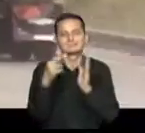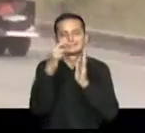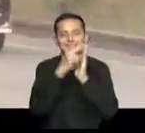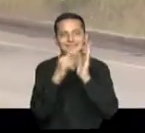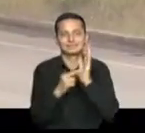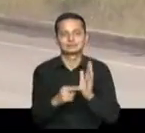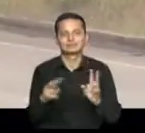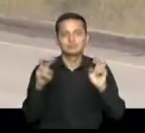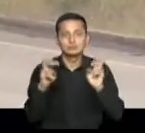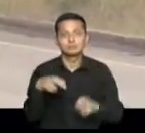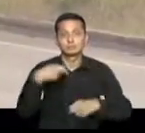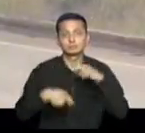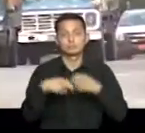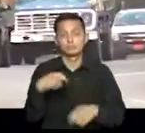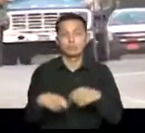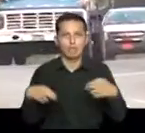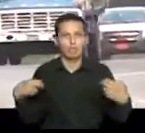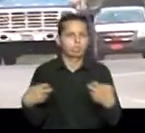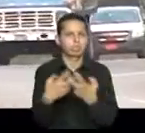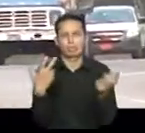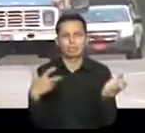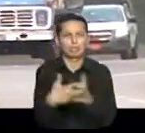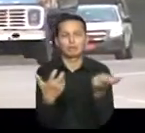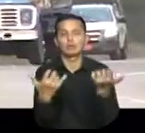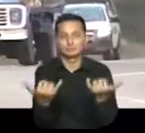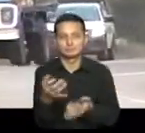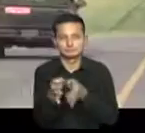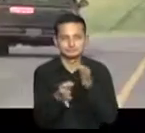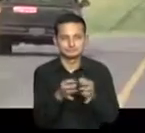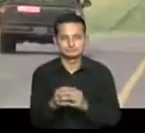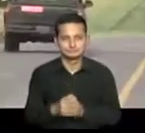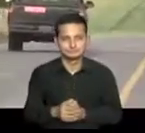de incidentes en este feriado. Tenemos un balance al volver.